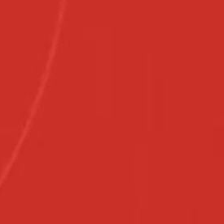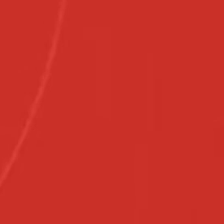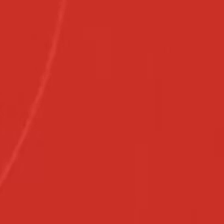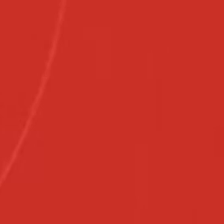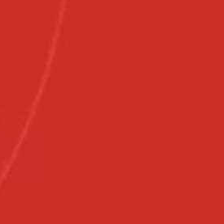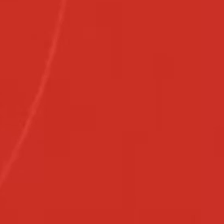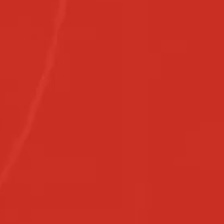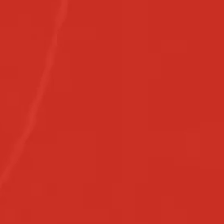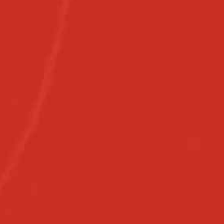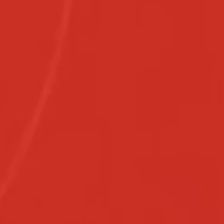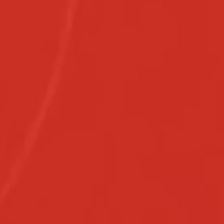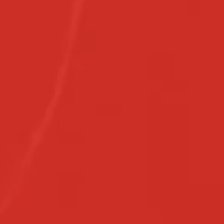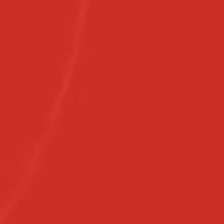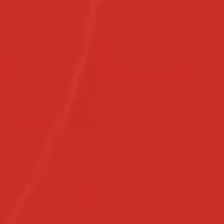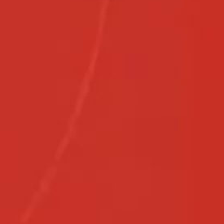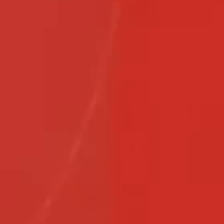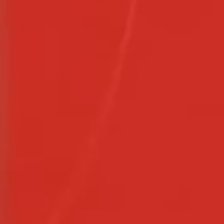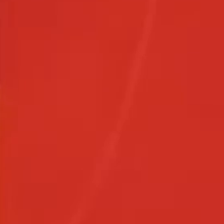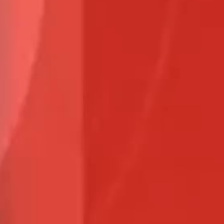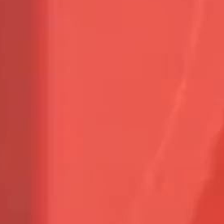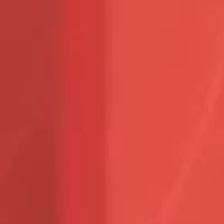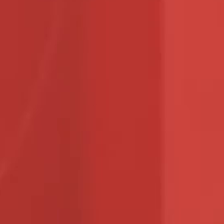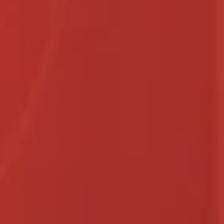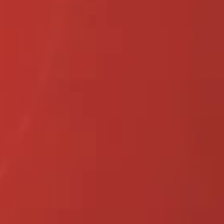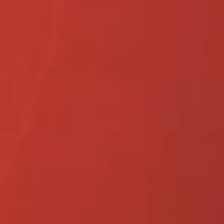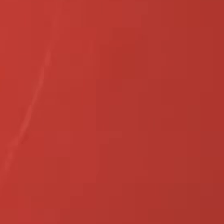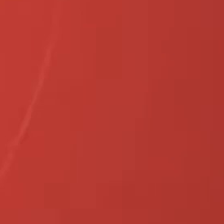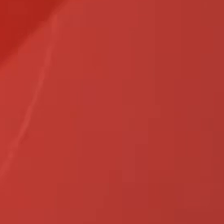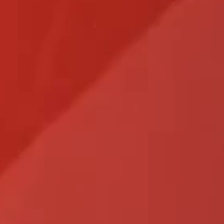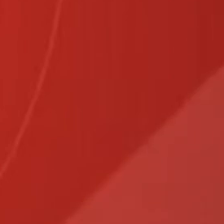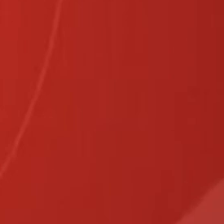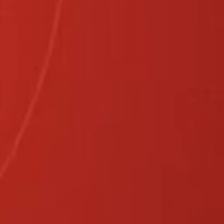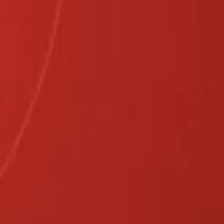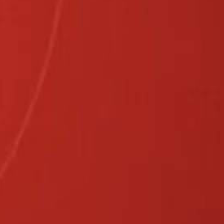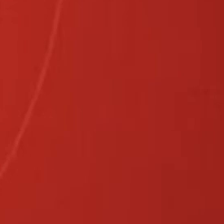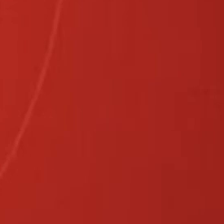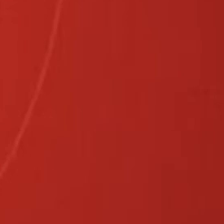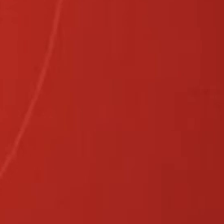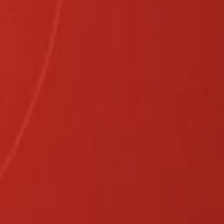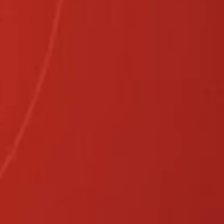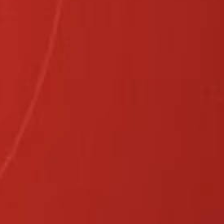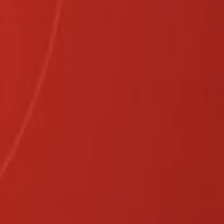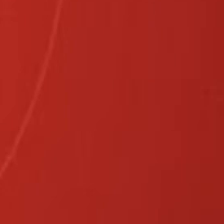RTBC Noticias del Mediodía.